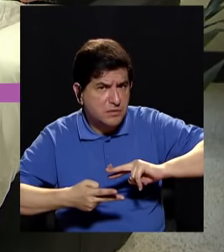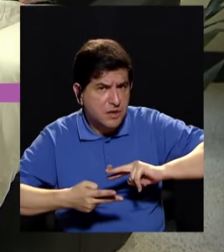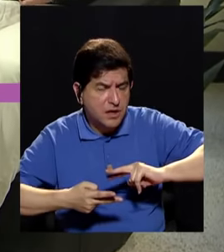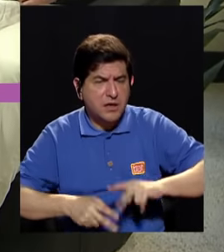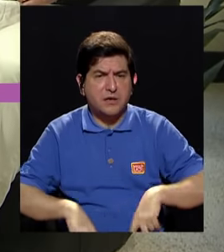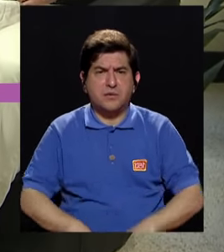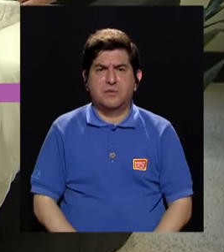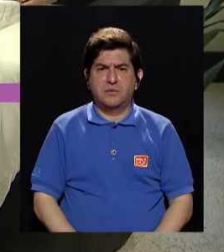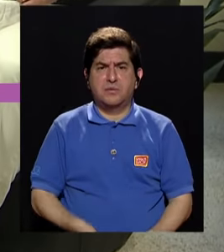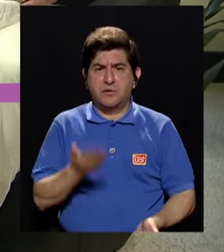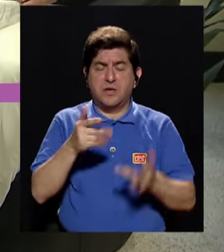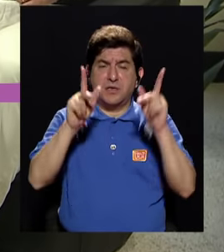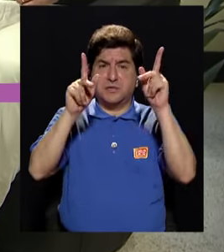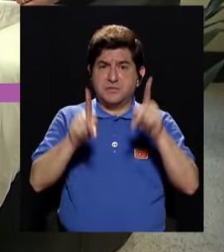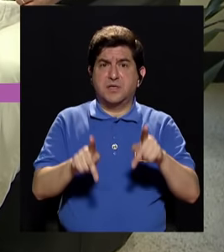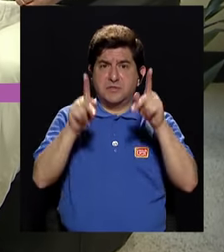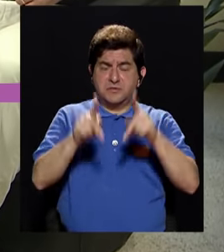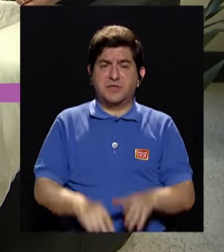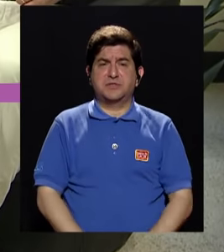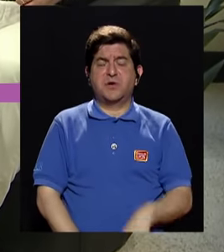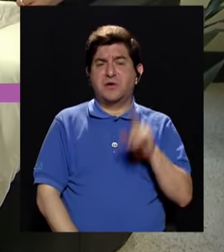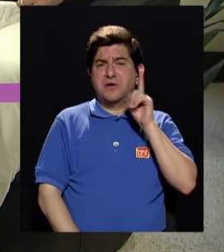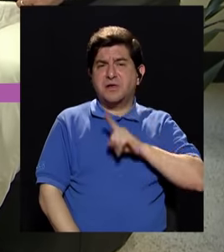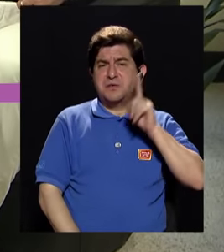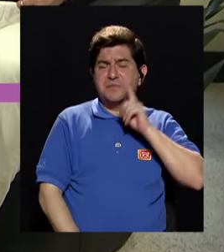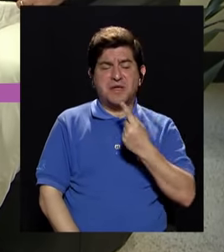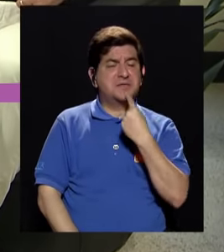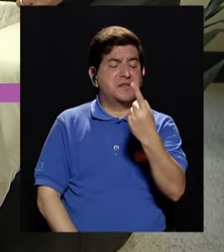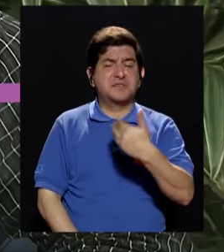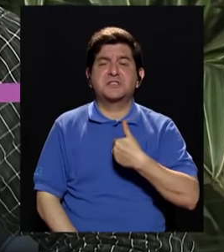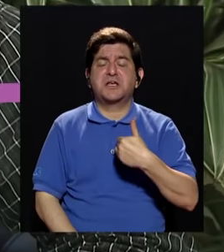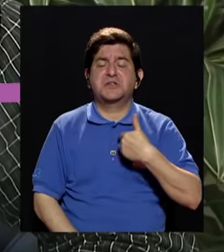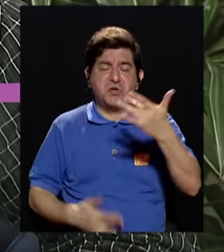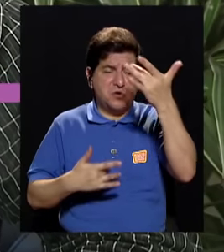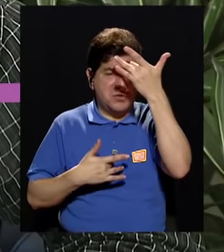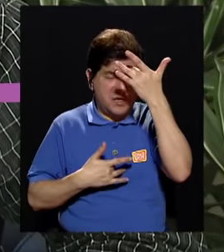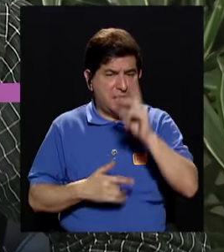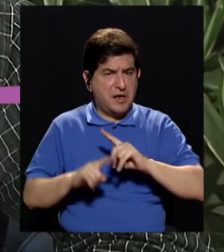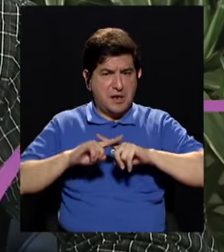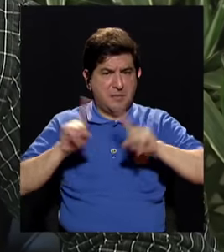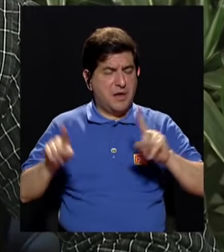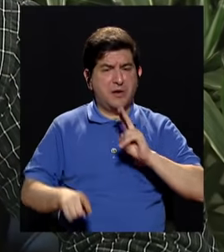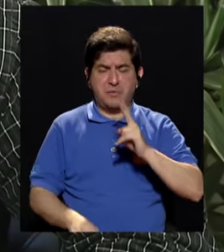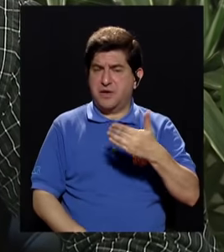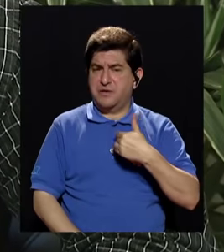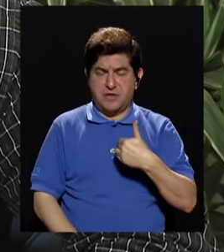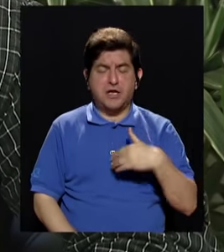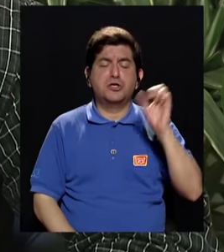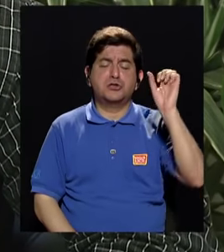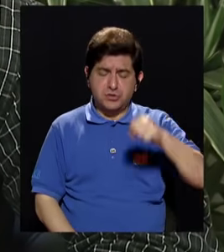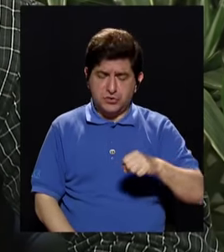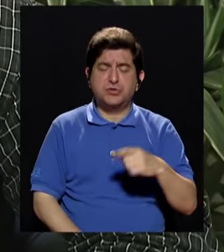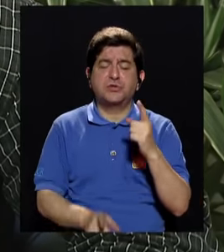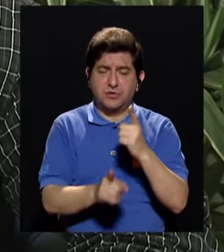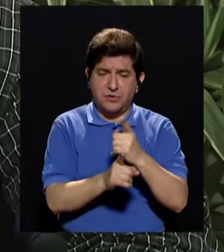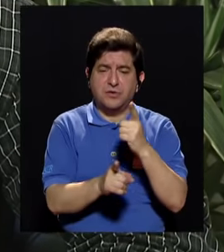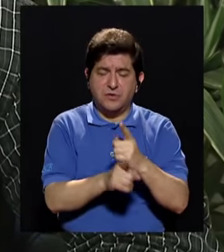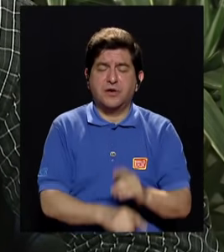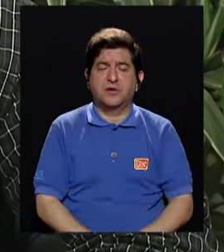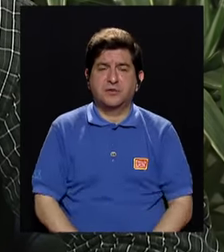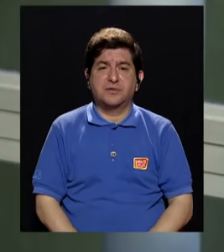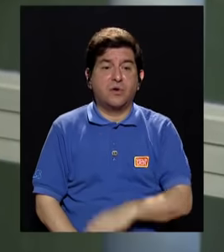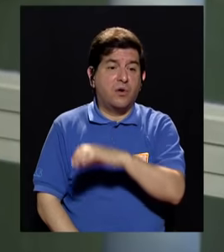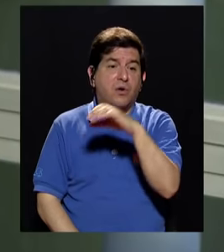bien las personas llegan fingiendo enferm que no que realmente no tienen fendo enfermedades que realmente no